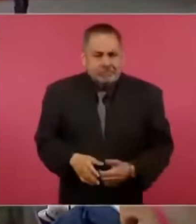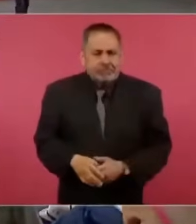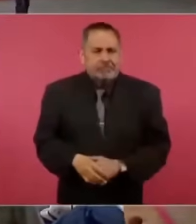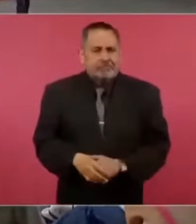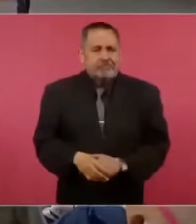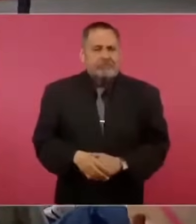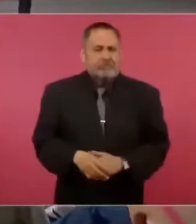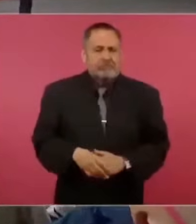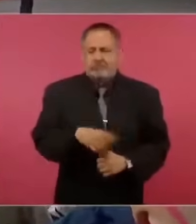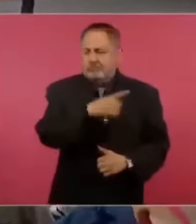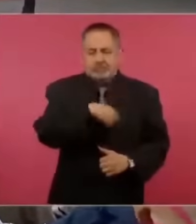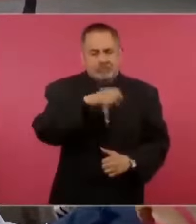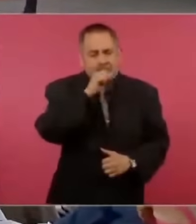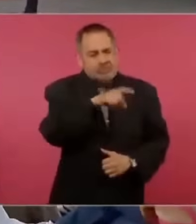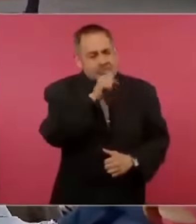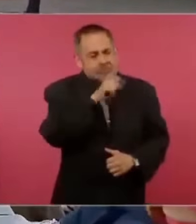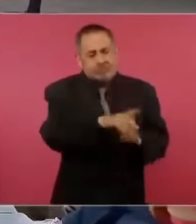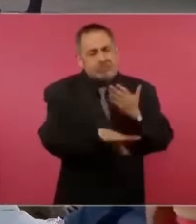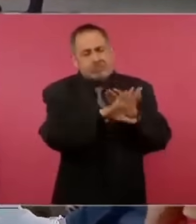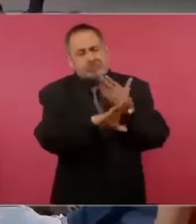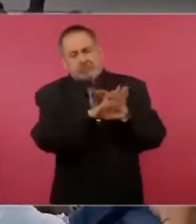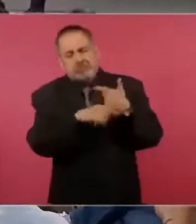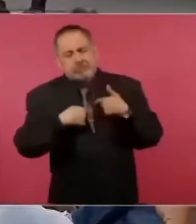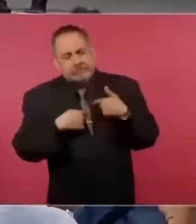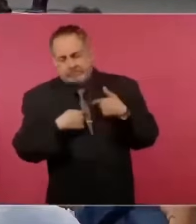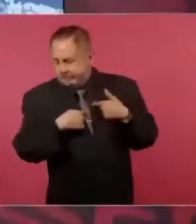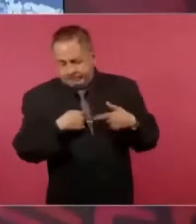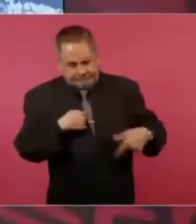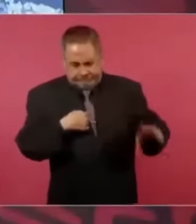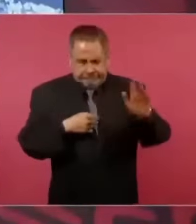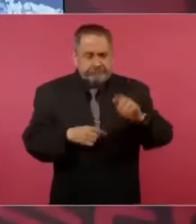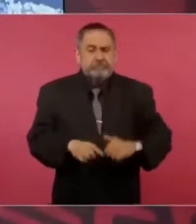de los que siempre han estado en contra de nosotros,